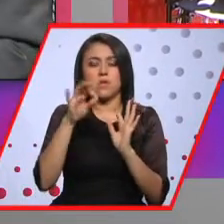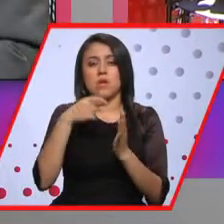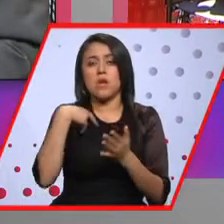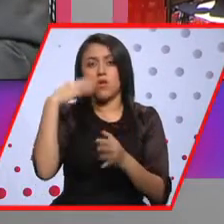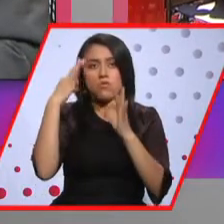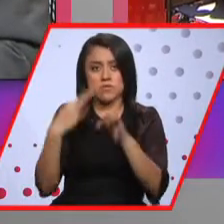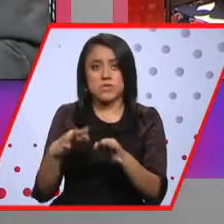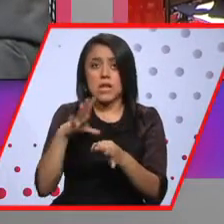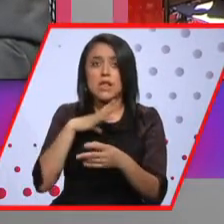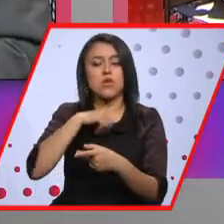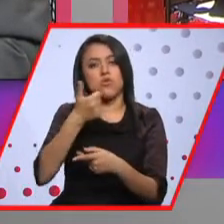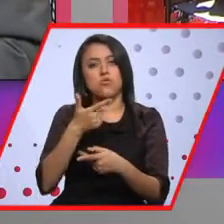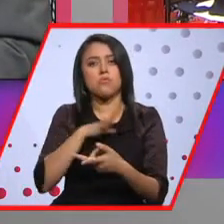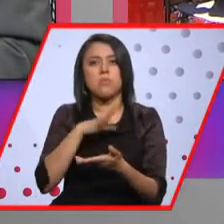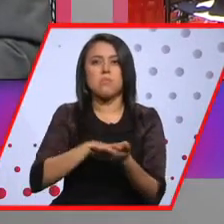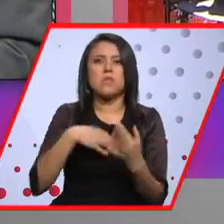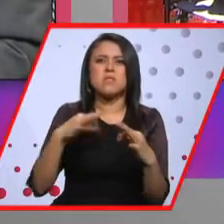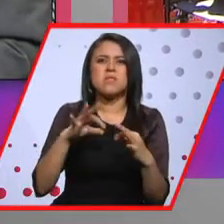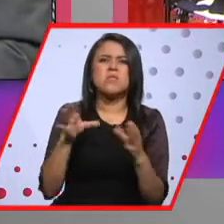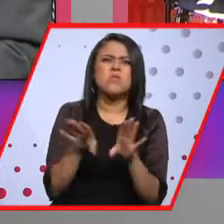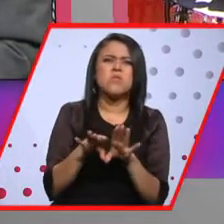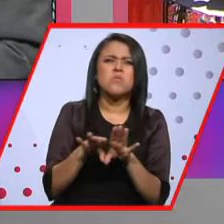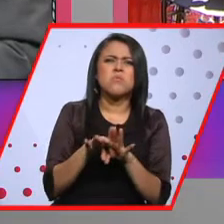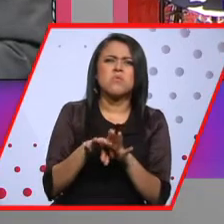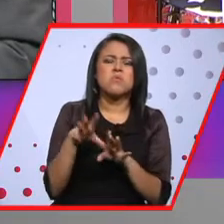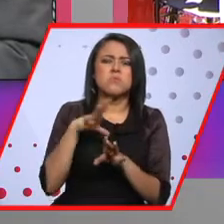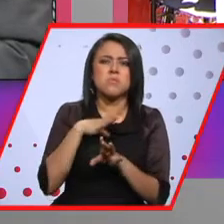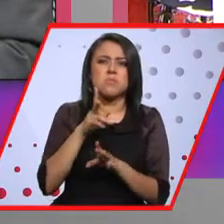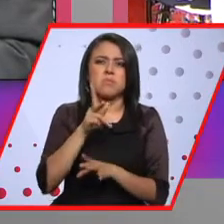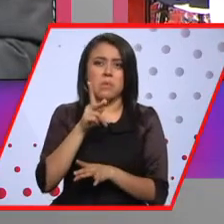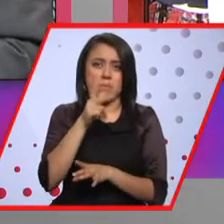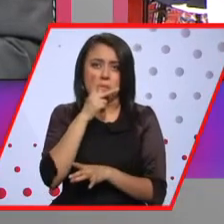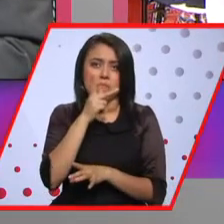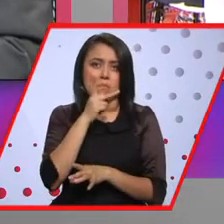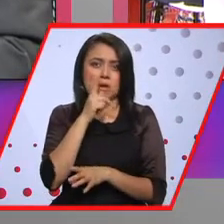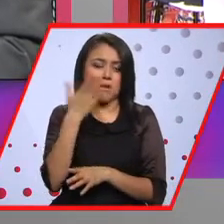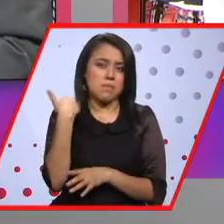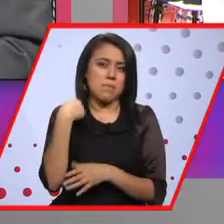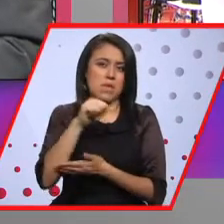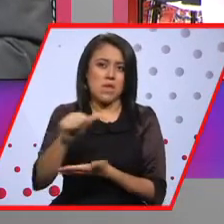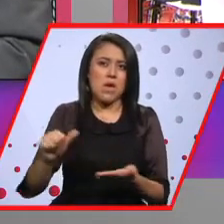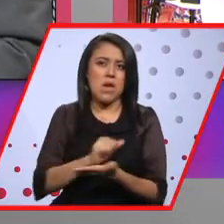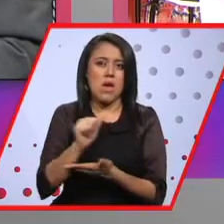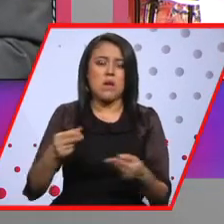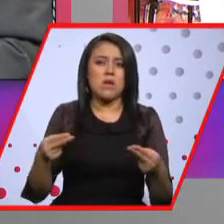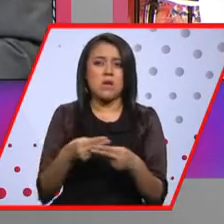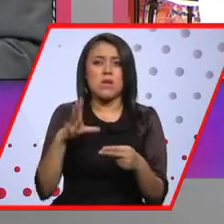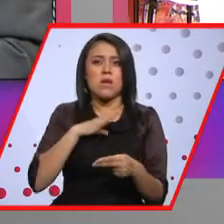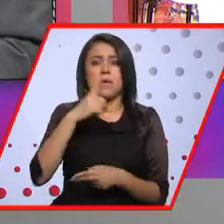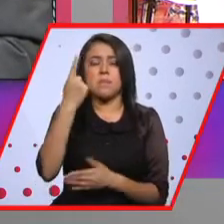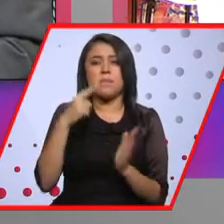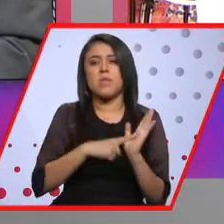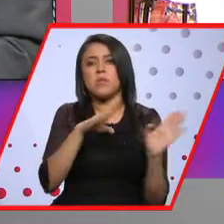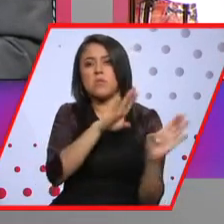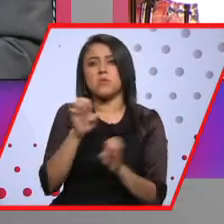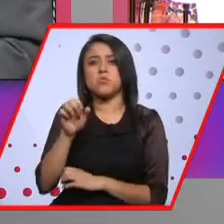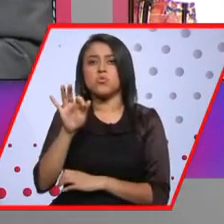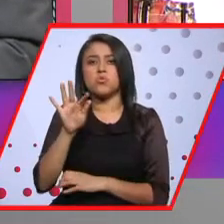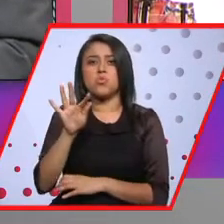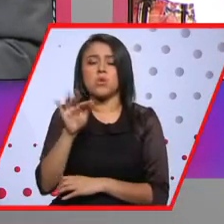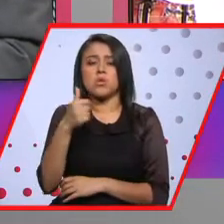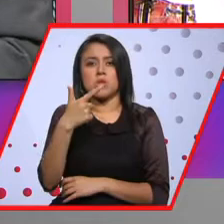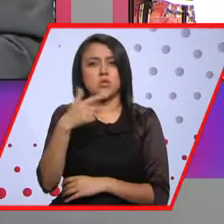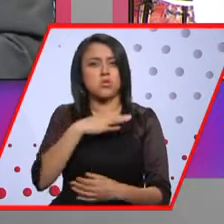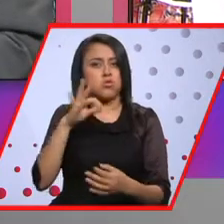otra. O sea que el acta que me entregó mi papá, la viejita, tenía 1947 y con eso arreglé todos